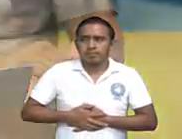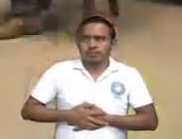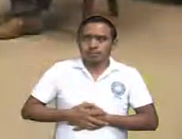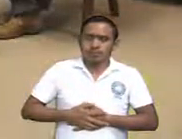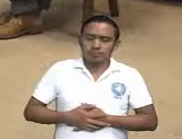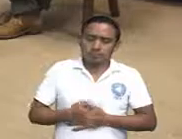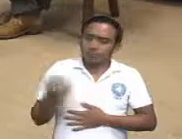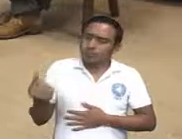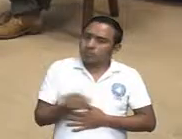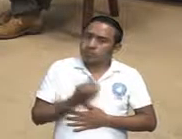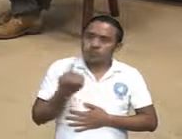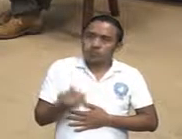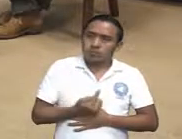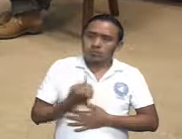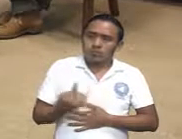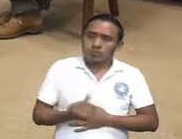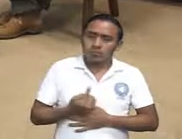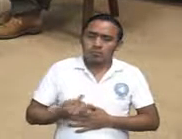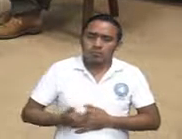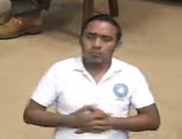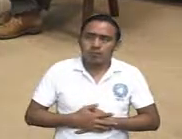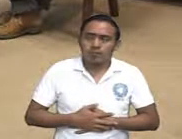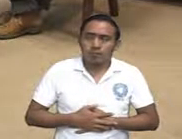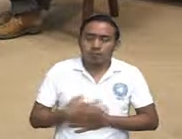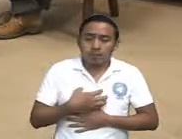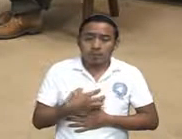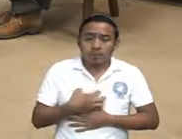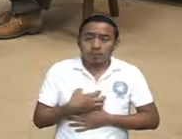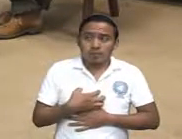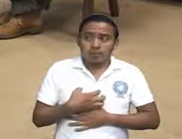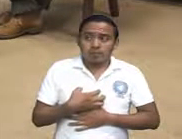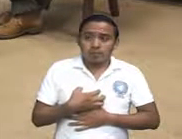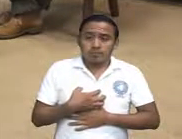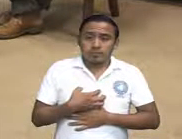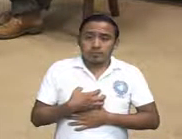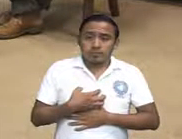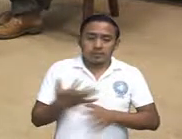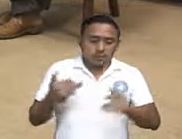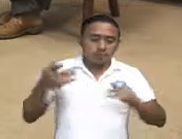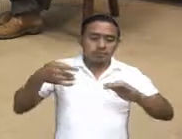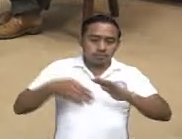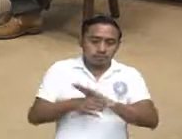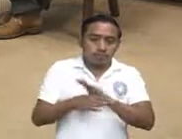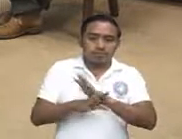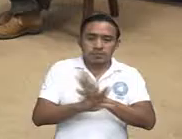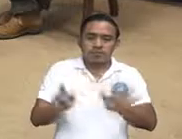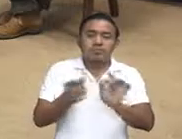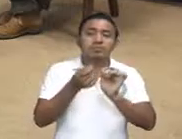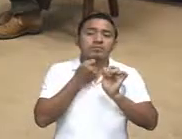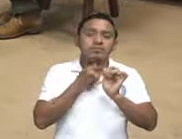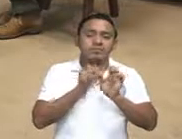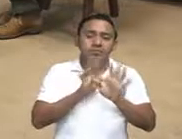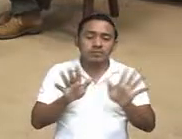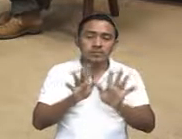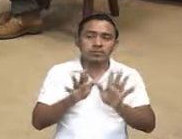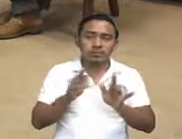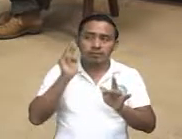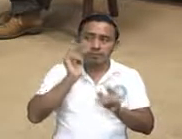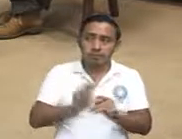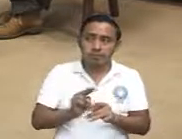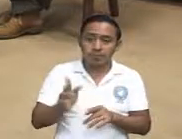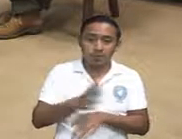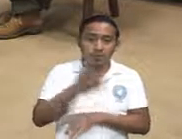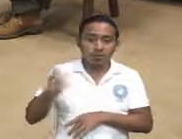Solo en los casos de que sea ambulatorio, o sea, que sea un paciente pues que llegue exclusivamente para eso, valora que no tenga